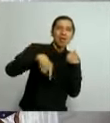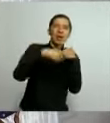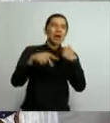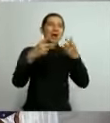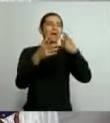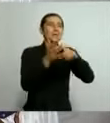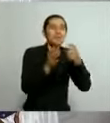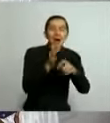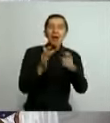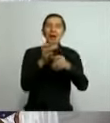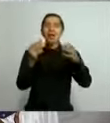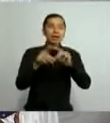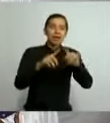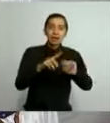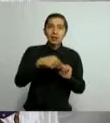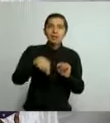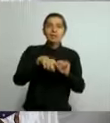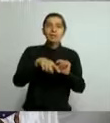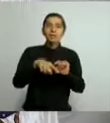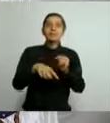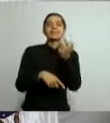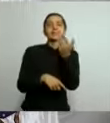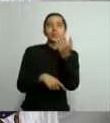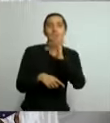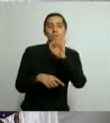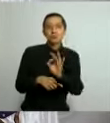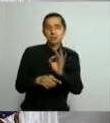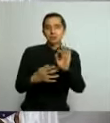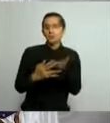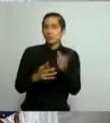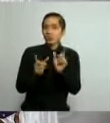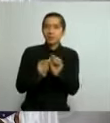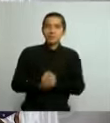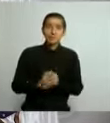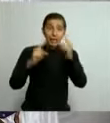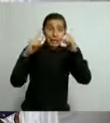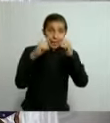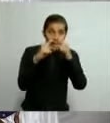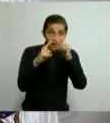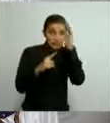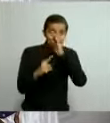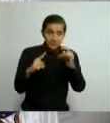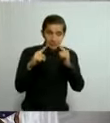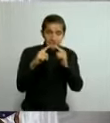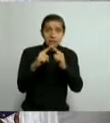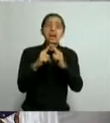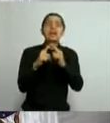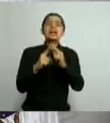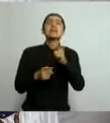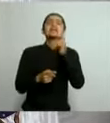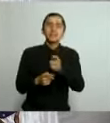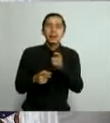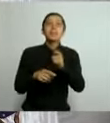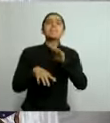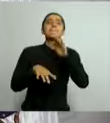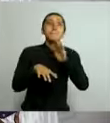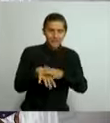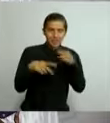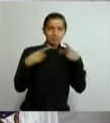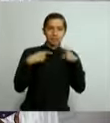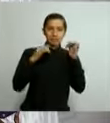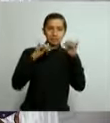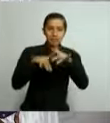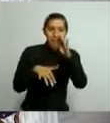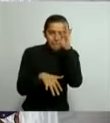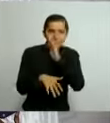a la mitad de su capacidad. Las iglesias ampliarán su número de asistentes a las misas